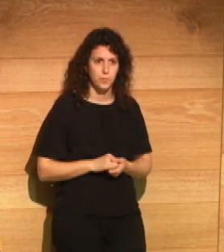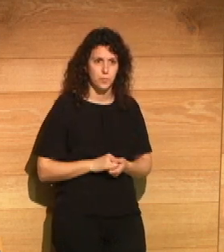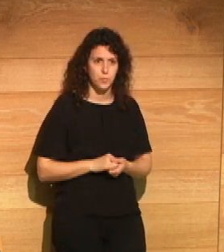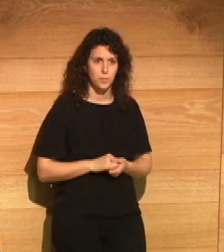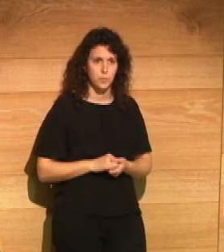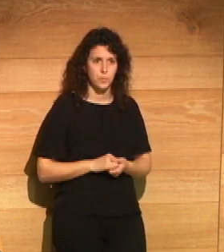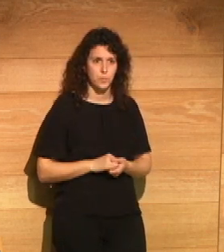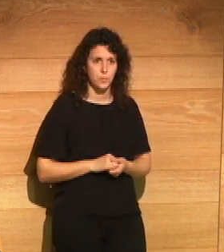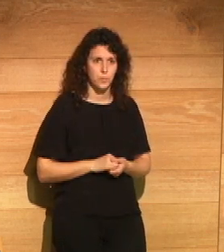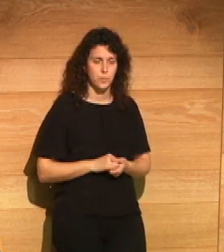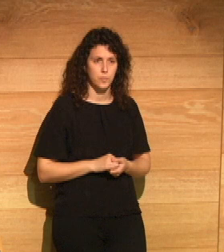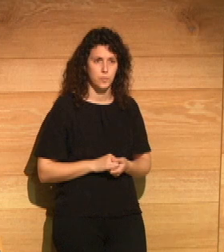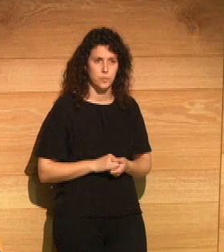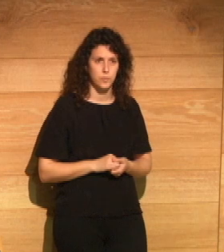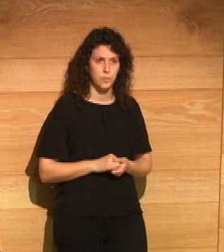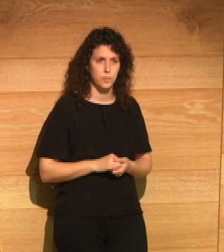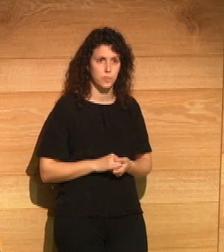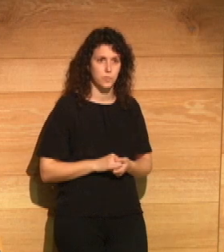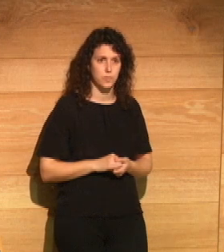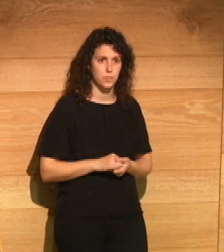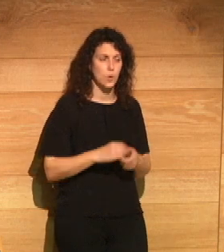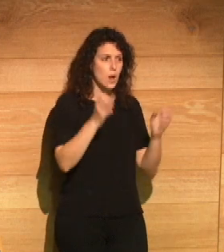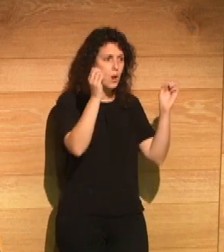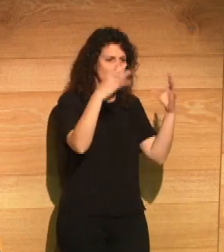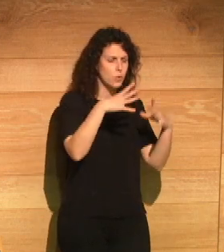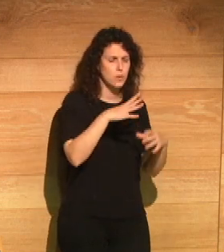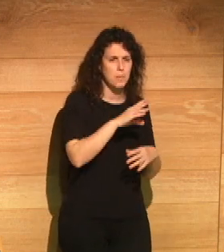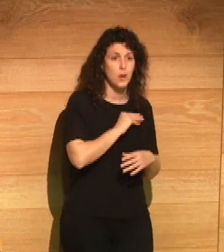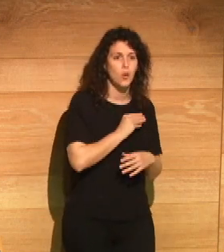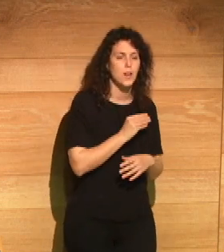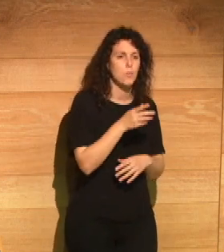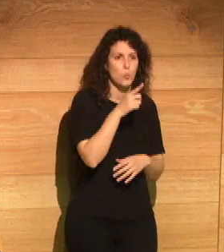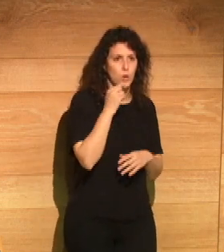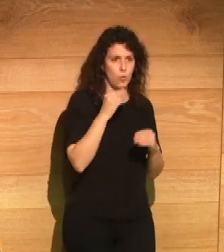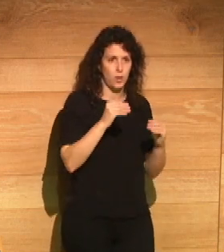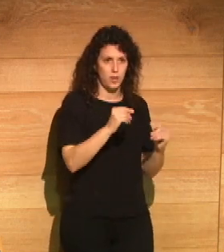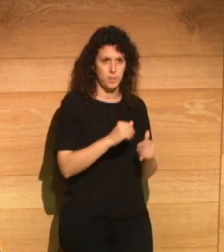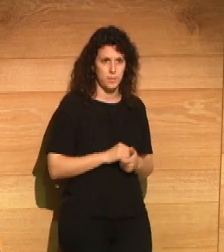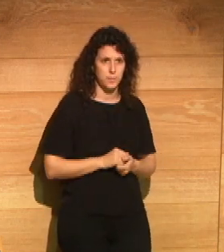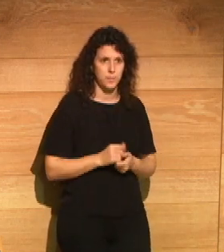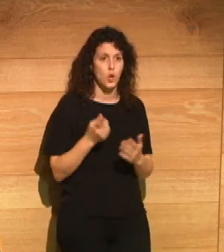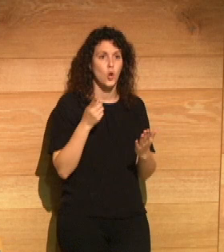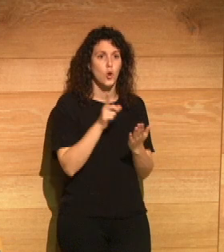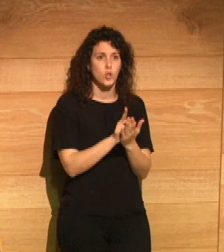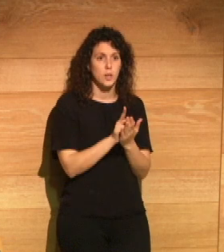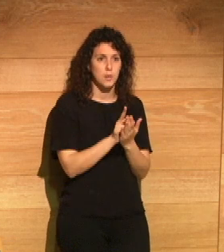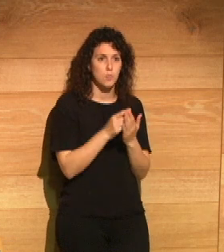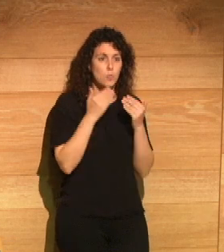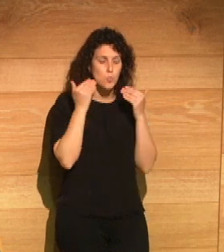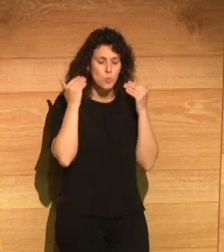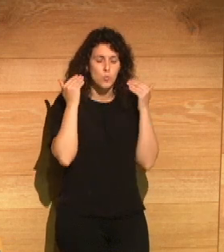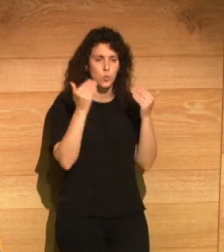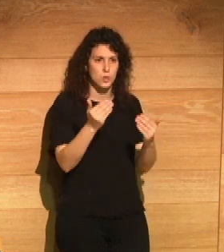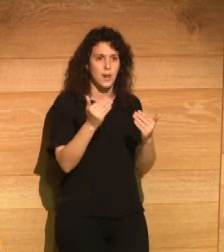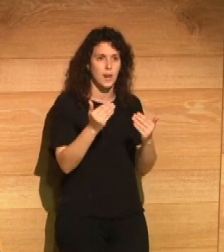pero con una, no sé, con una melancolía muy, muy dulce. Así que otra vez, muchas gracias